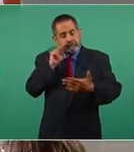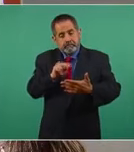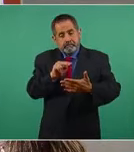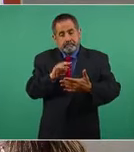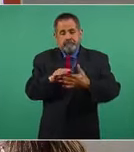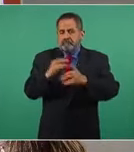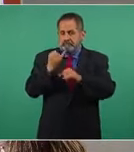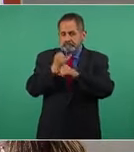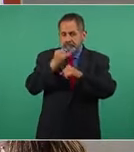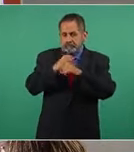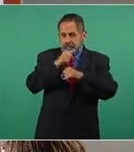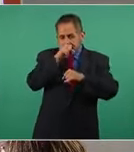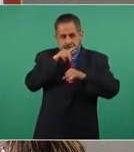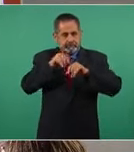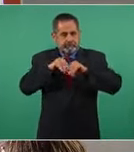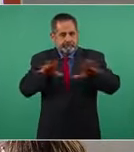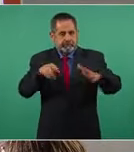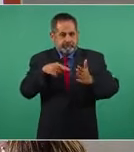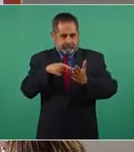las redes,